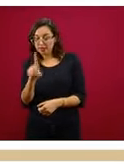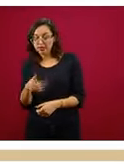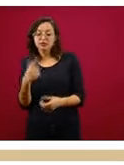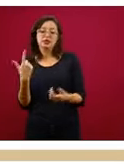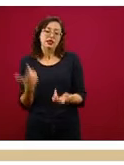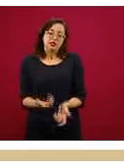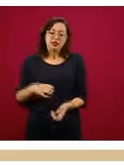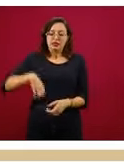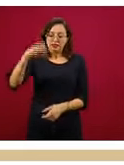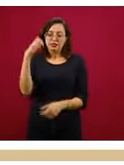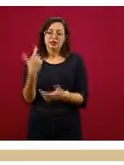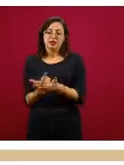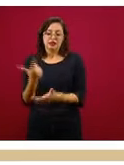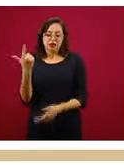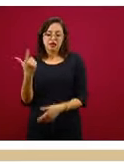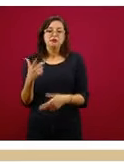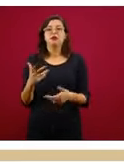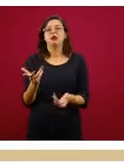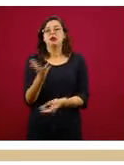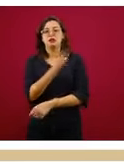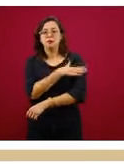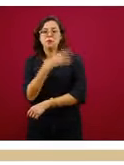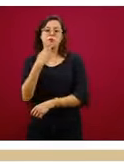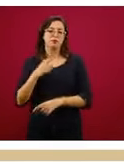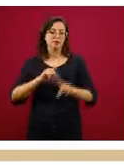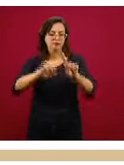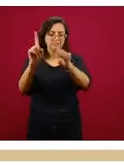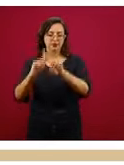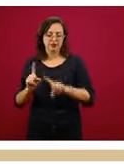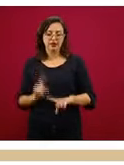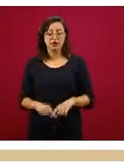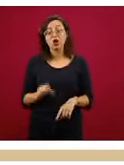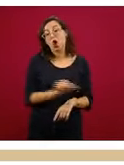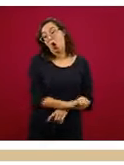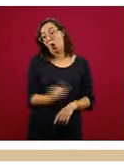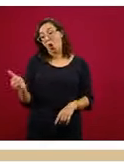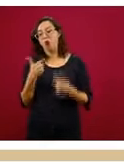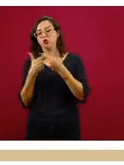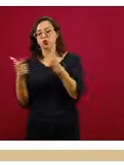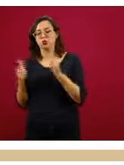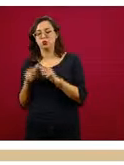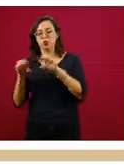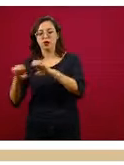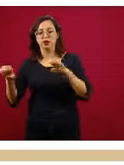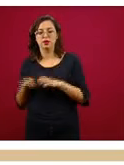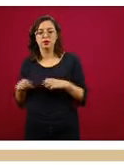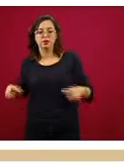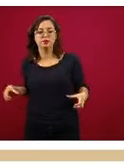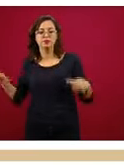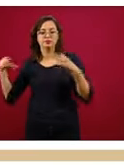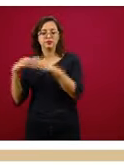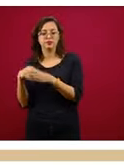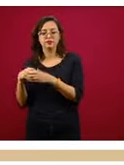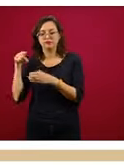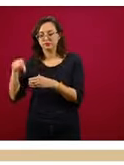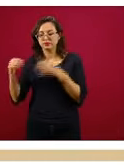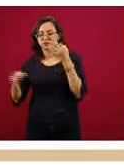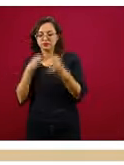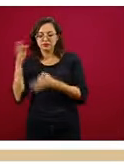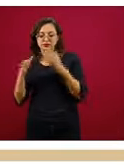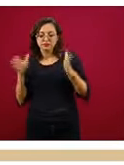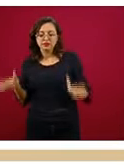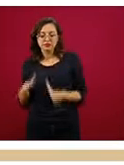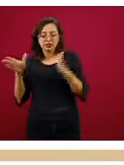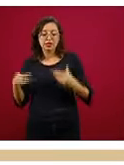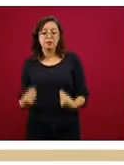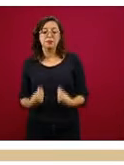adultos mayores, pacientes con diabetes, etc. Y el otro equipo es el equipo de atención clínica de la unidad de primer nivel. Históricamente tenemos un primer